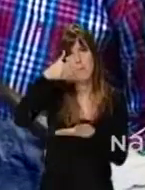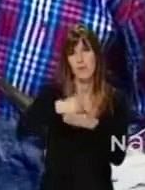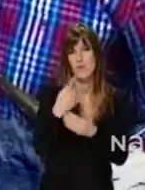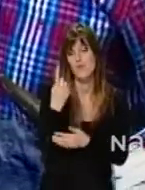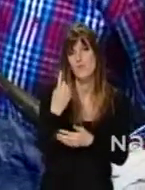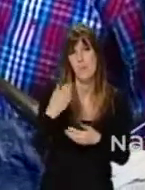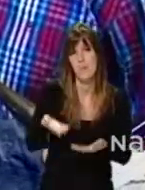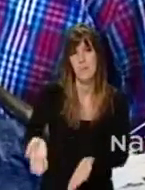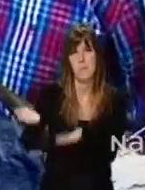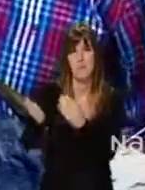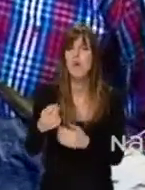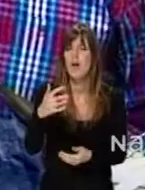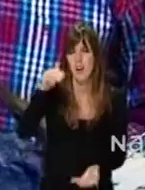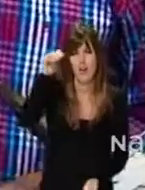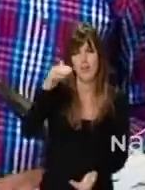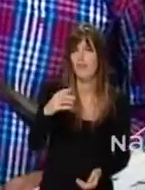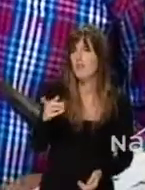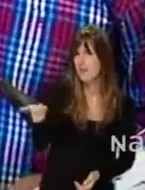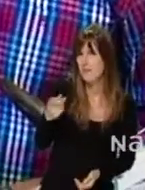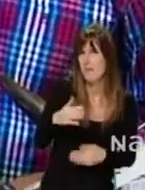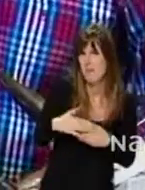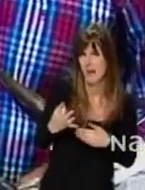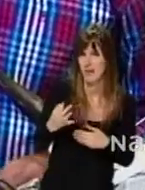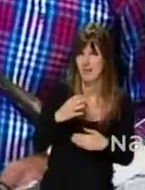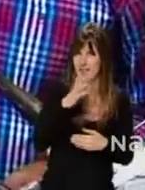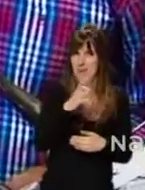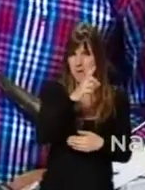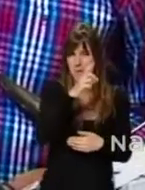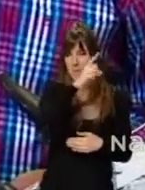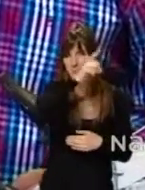¿Y eso? ¿Para qué querían? Uno grande. ¿Para torear al